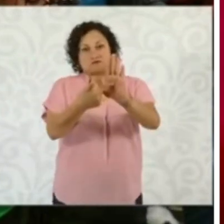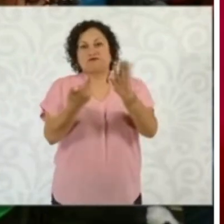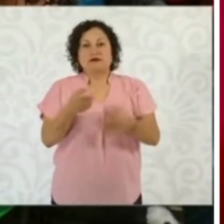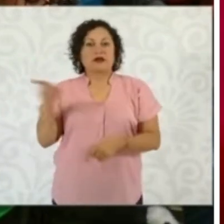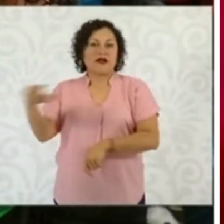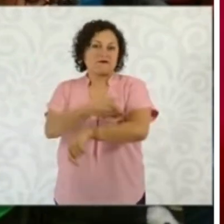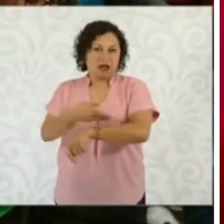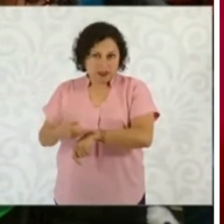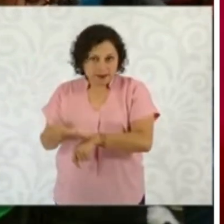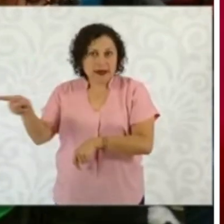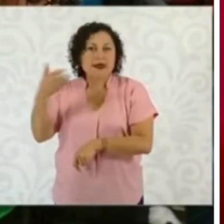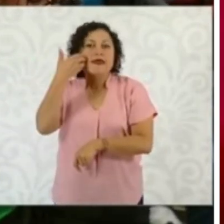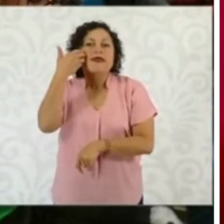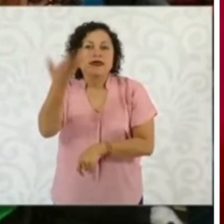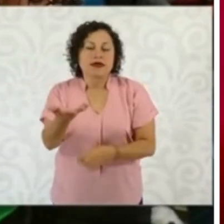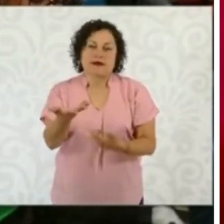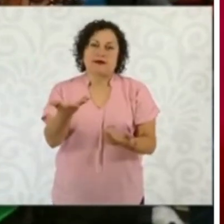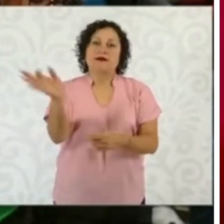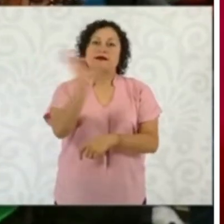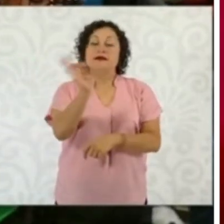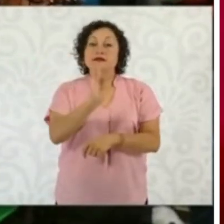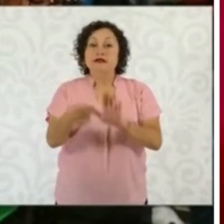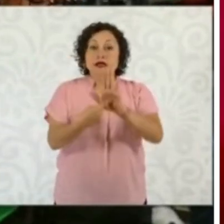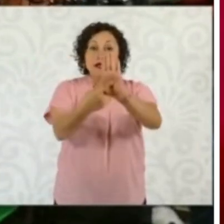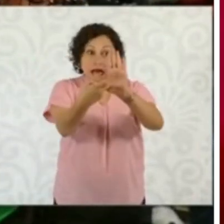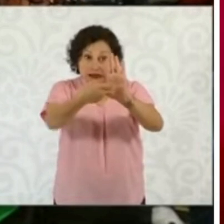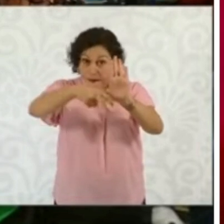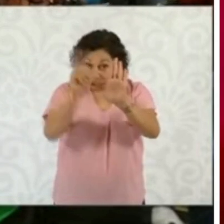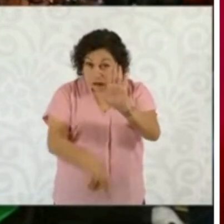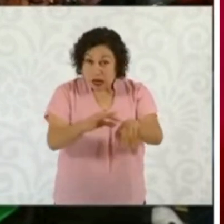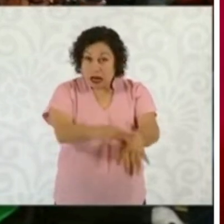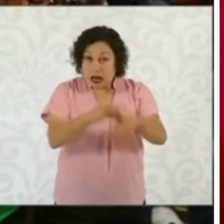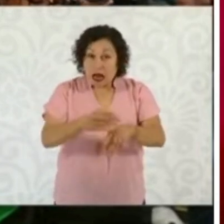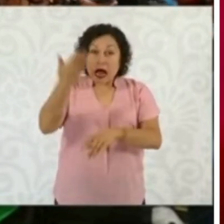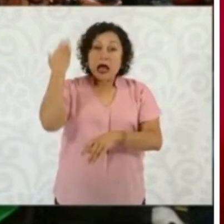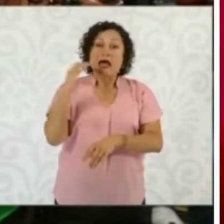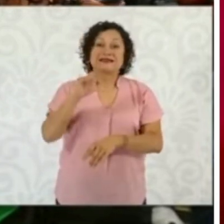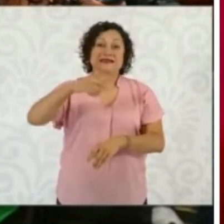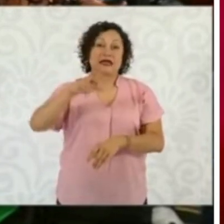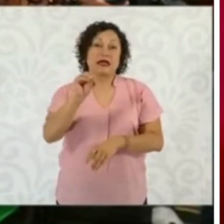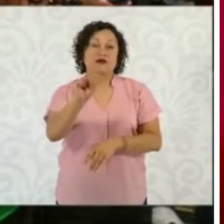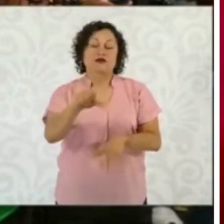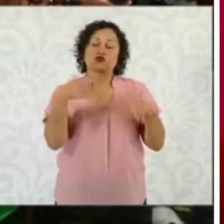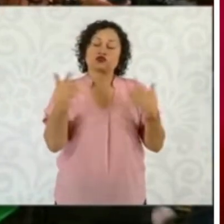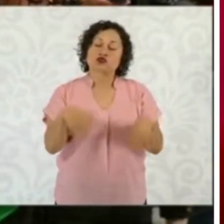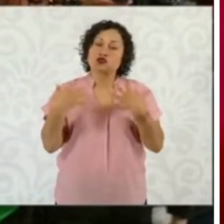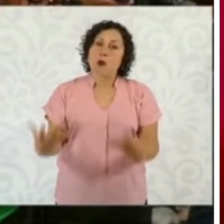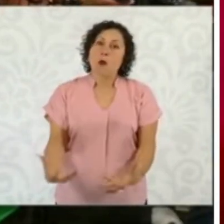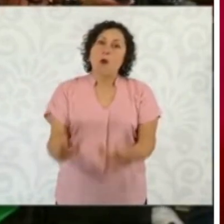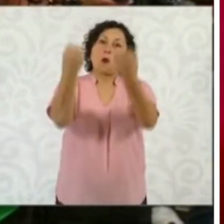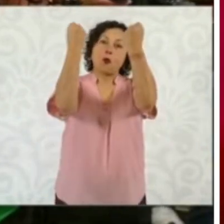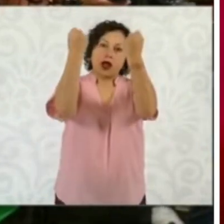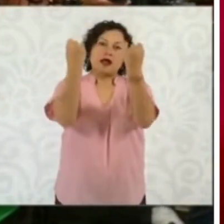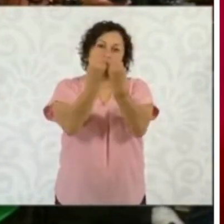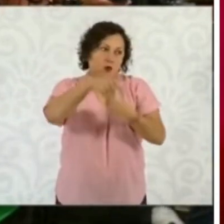agradecida. Si sabemos que es realmente de la autoría de Siqueiros, estaríamos rescatando a la distancia